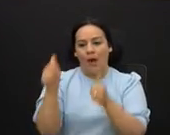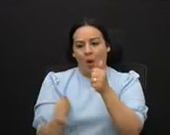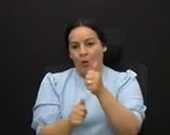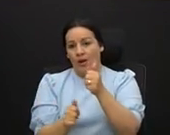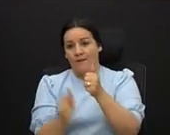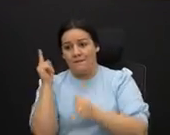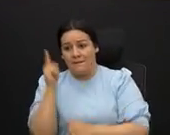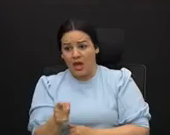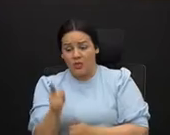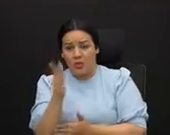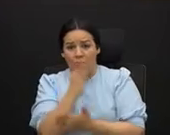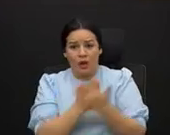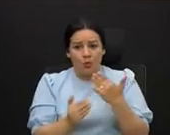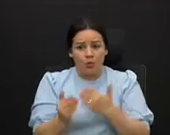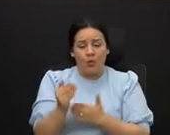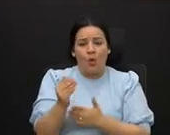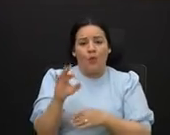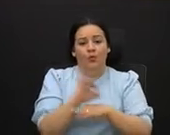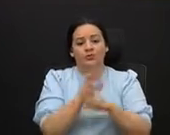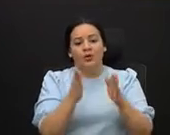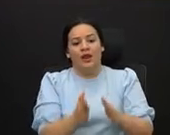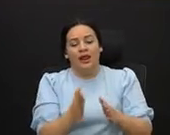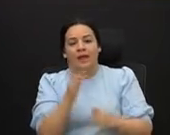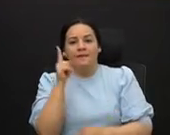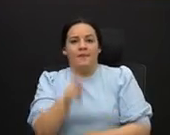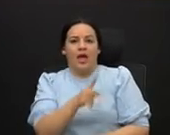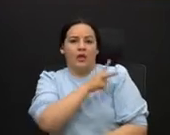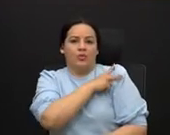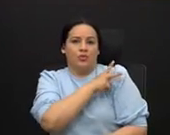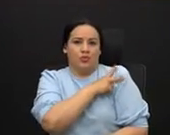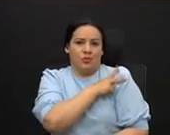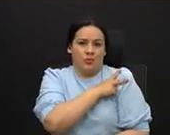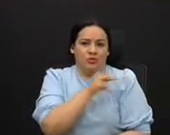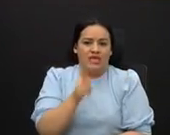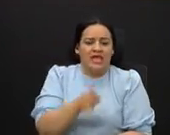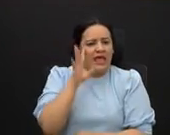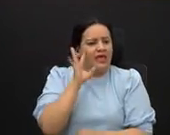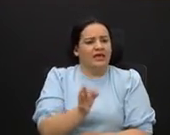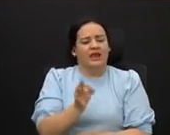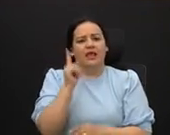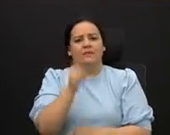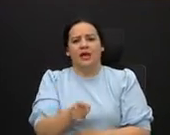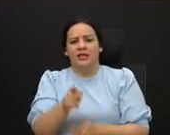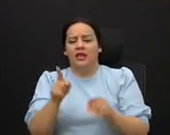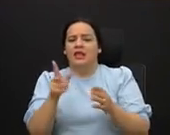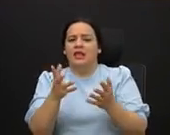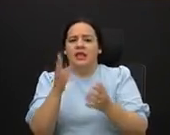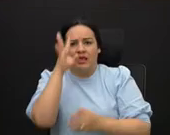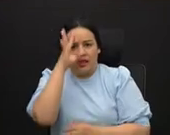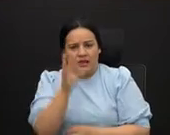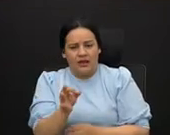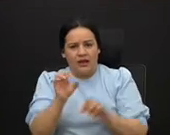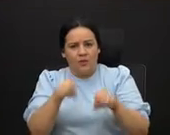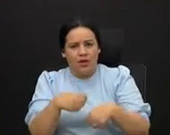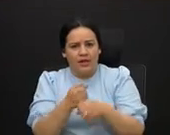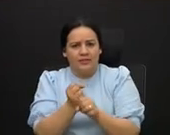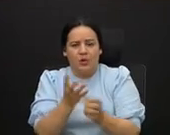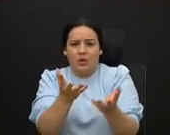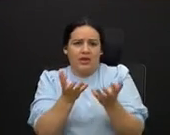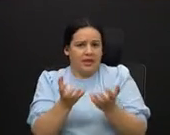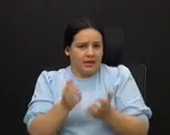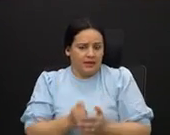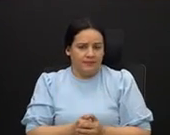unos cuantos funcionarios de mandos medios que creen que mandan y que creen que pueden hacer ahí lo que se les venga a su antojo.